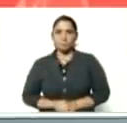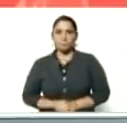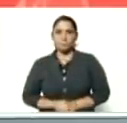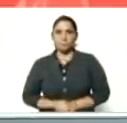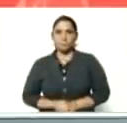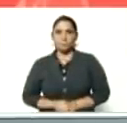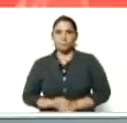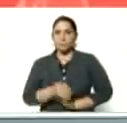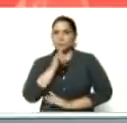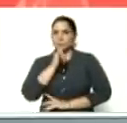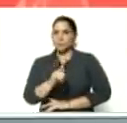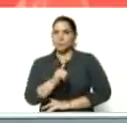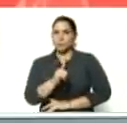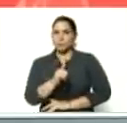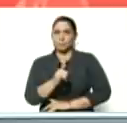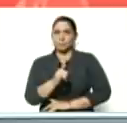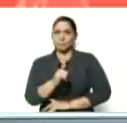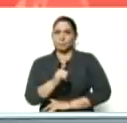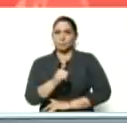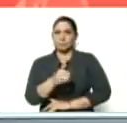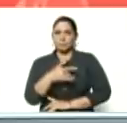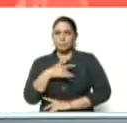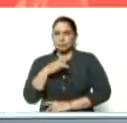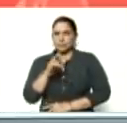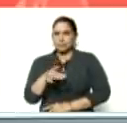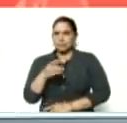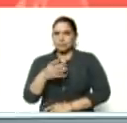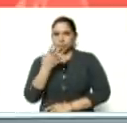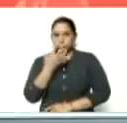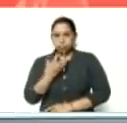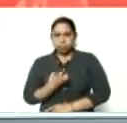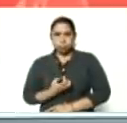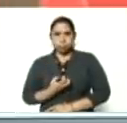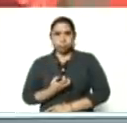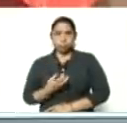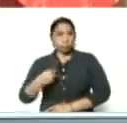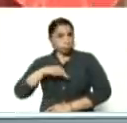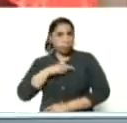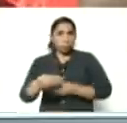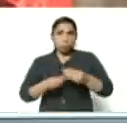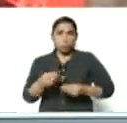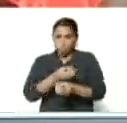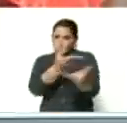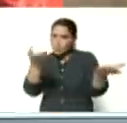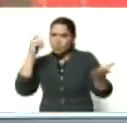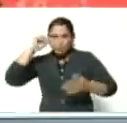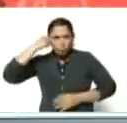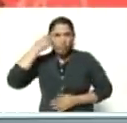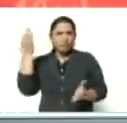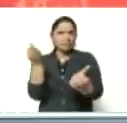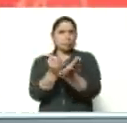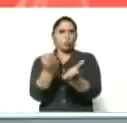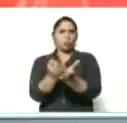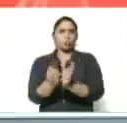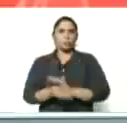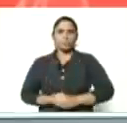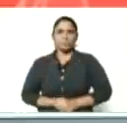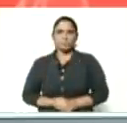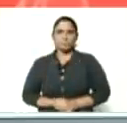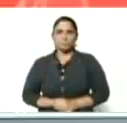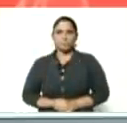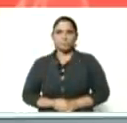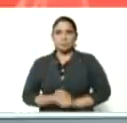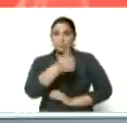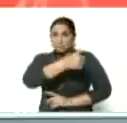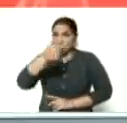aquella noticia trágica, dolorosa. Y así fue. Ustedes lo recuerdan, seguramente.